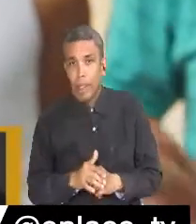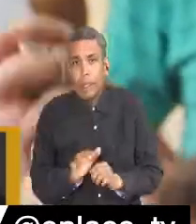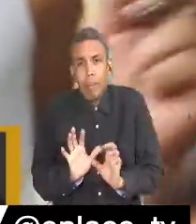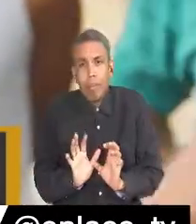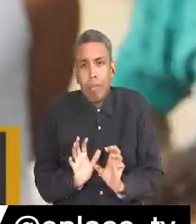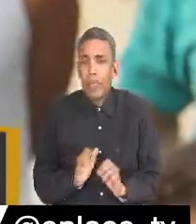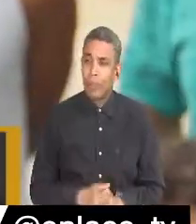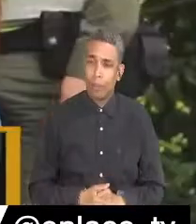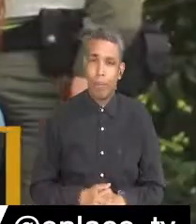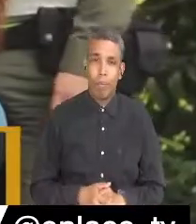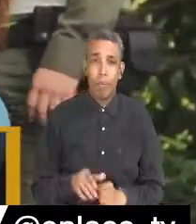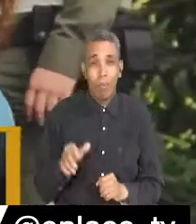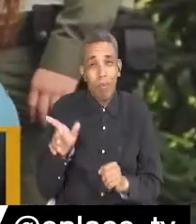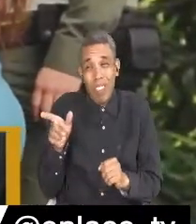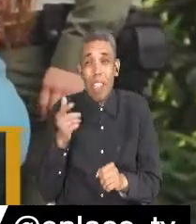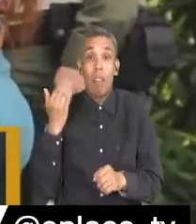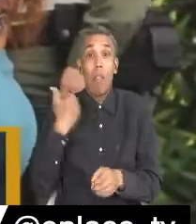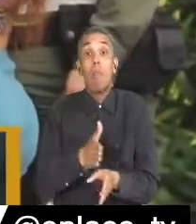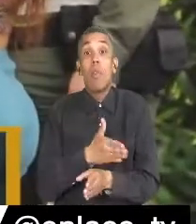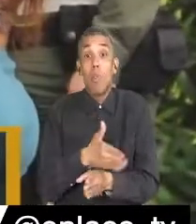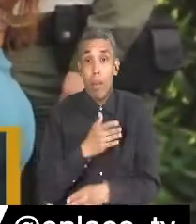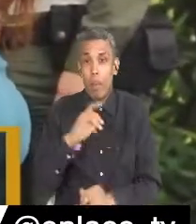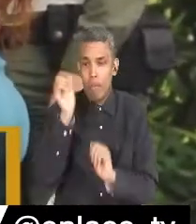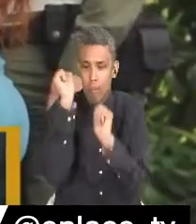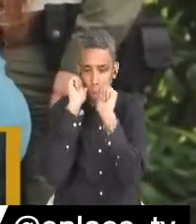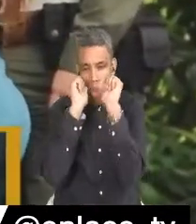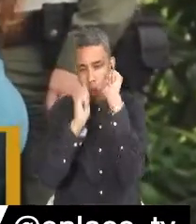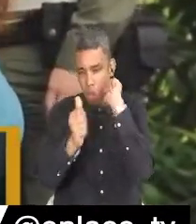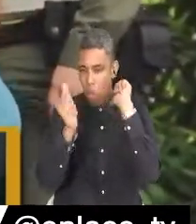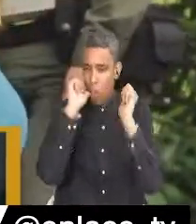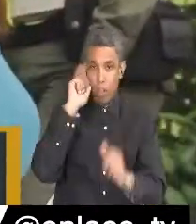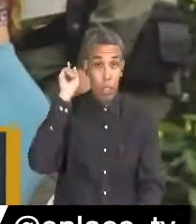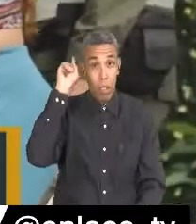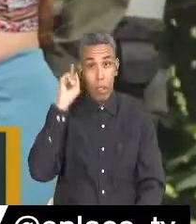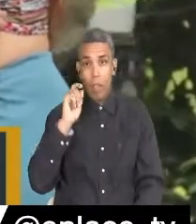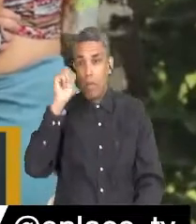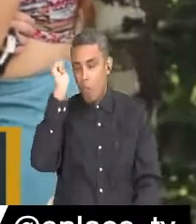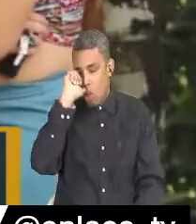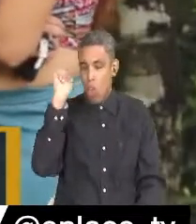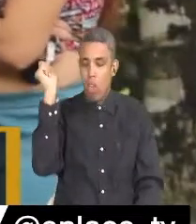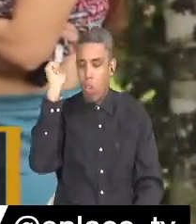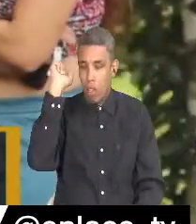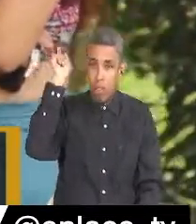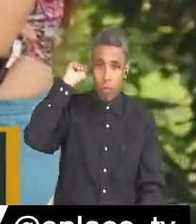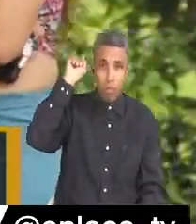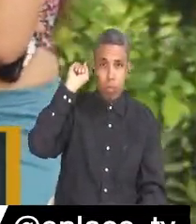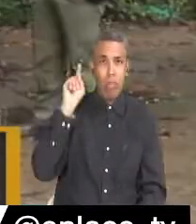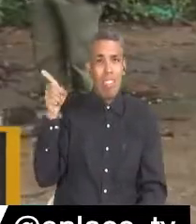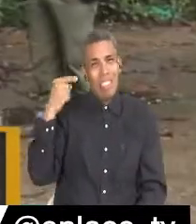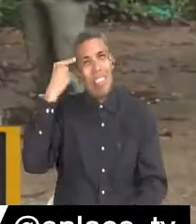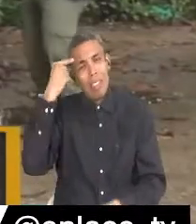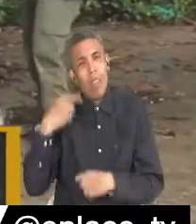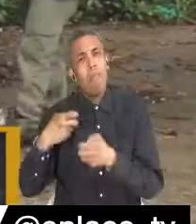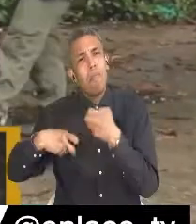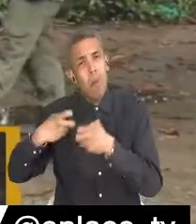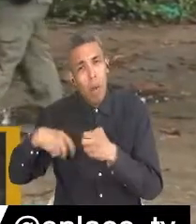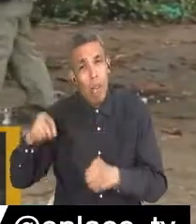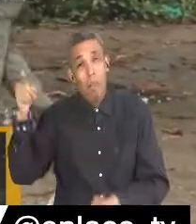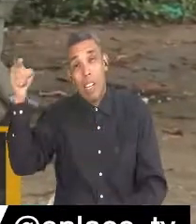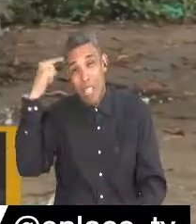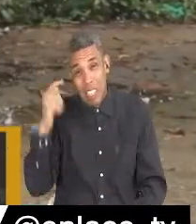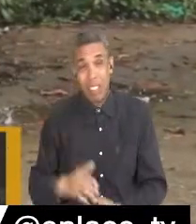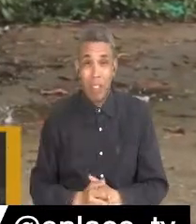tomando y siempre los familiares queríamos hacer algo por él, pero él no se dejaba. Y hace 8 días salió de San Camilo, pero no quería consumir los medicamentos. Y